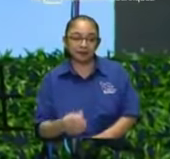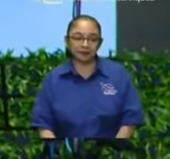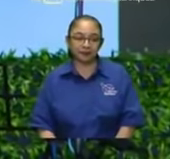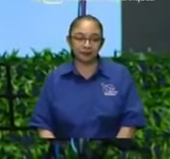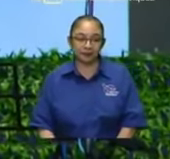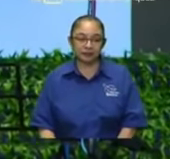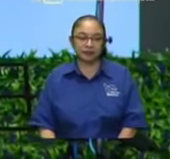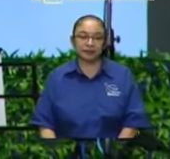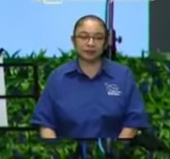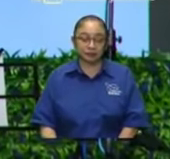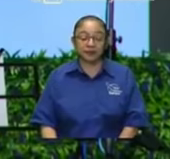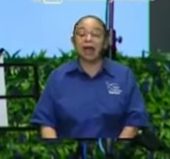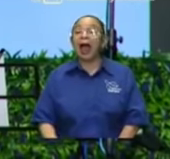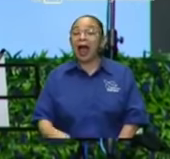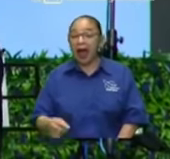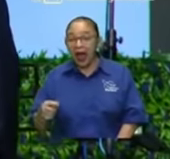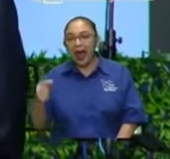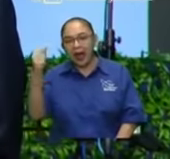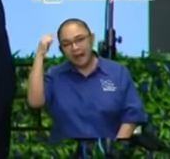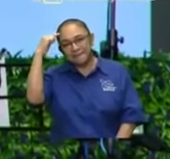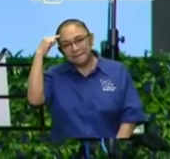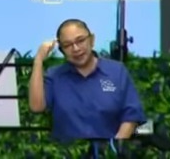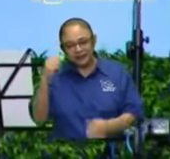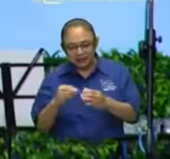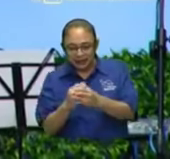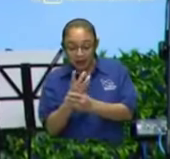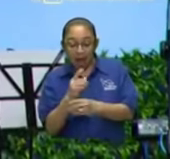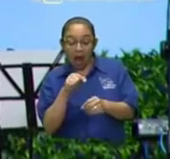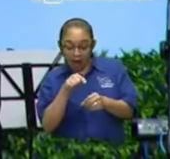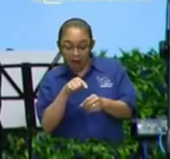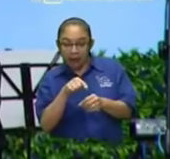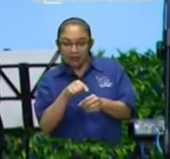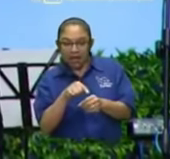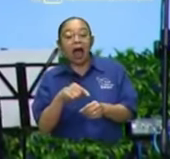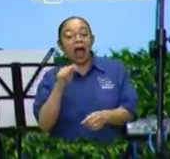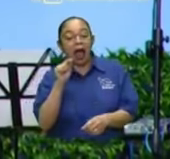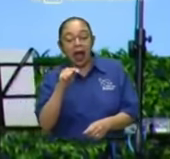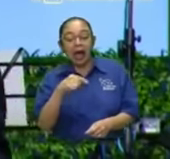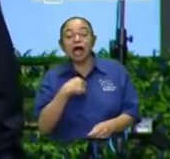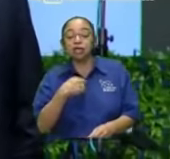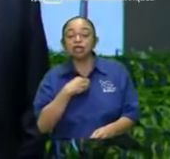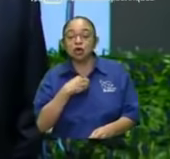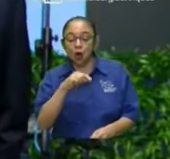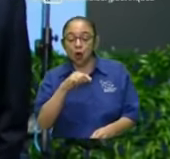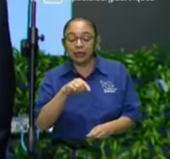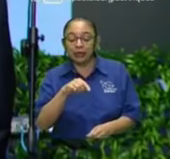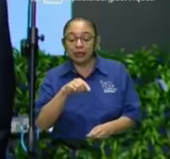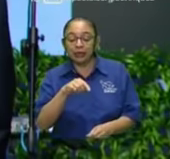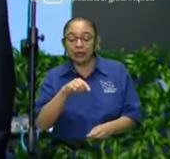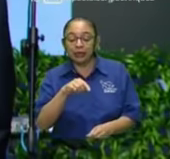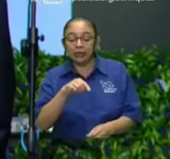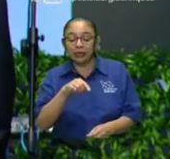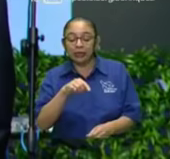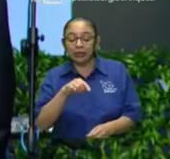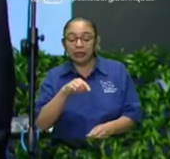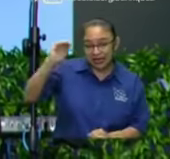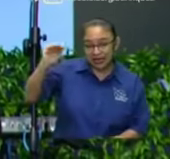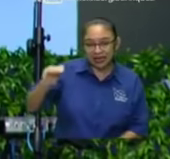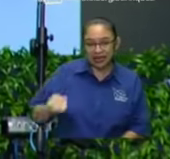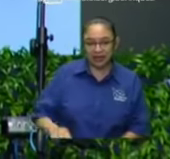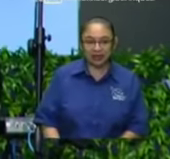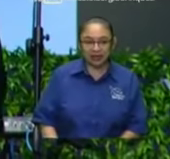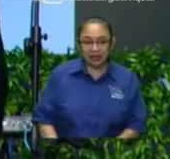una posibilidad de salir, aquí hay una posibilidad, aquí hay una posibilidad, aquí hay un pedacito